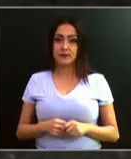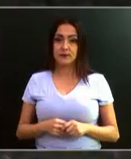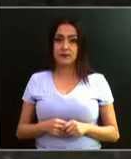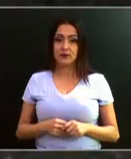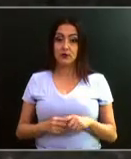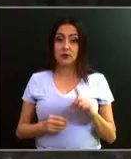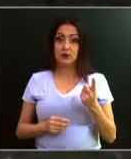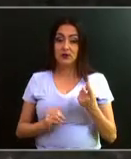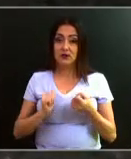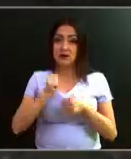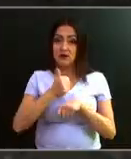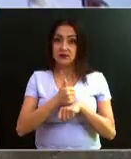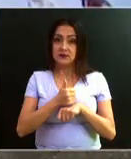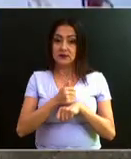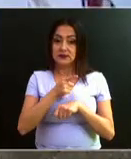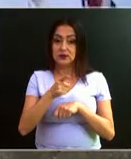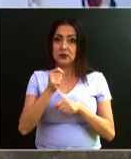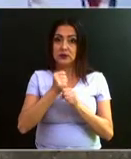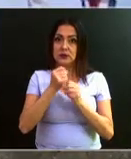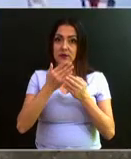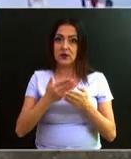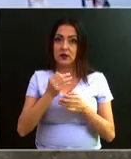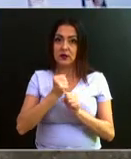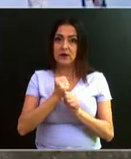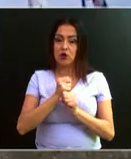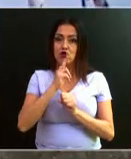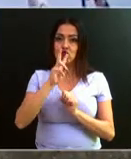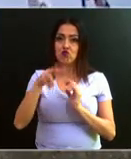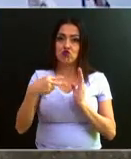Uno de ellos establecía que aquellos empleados que laboren